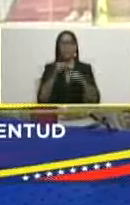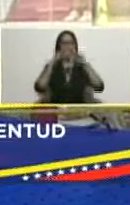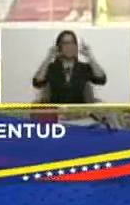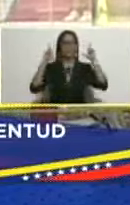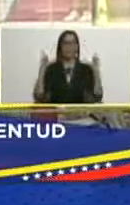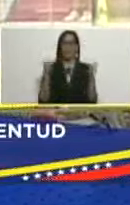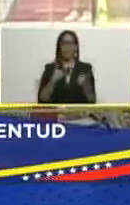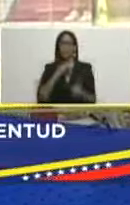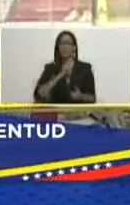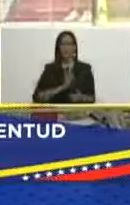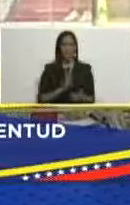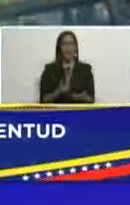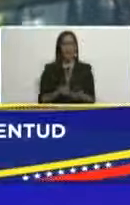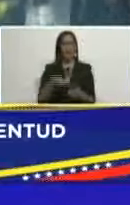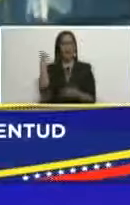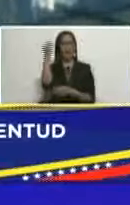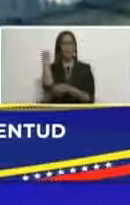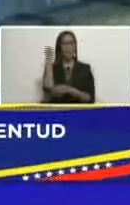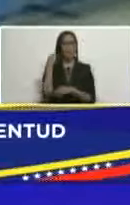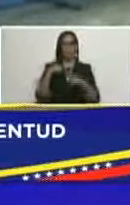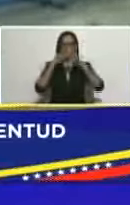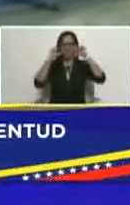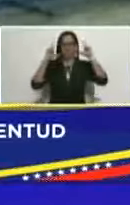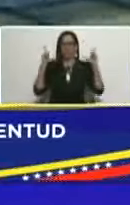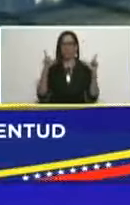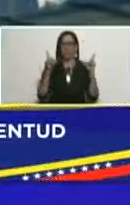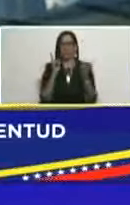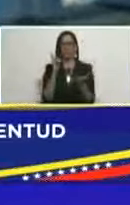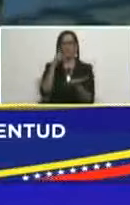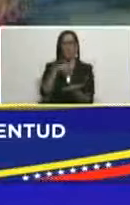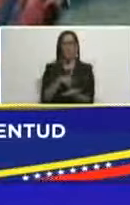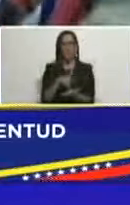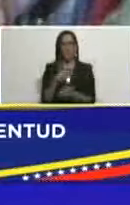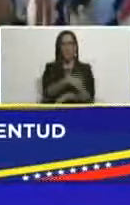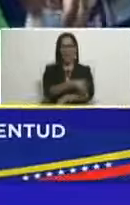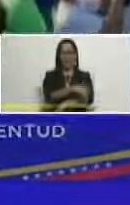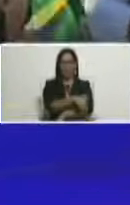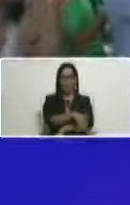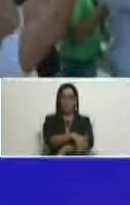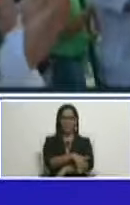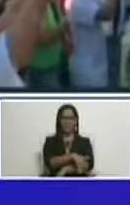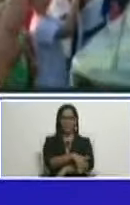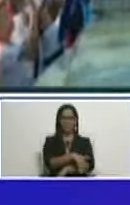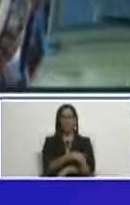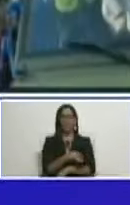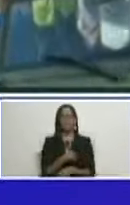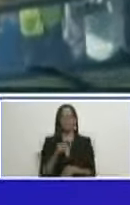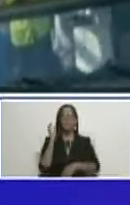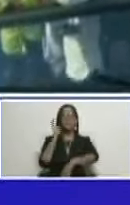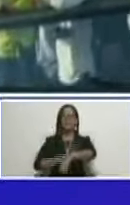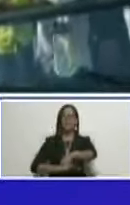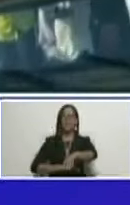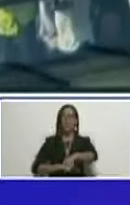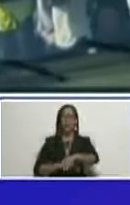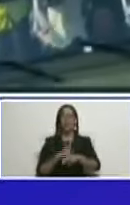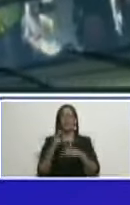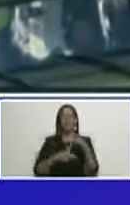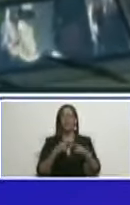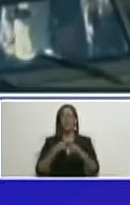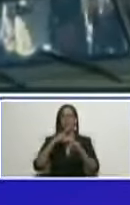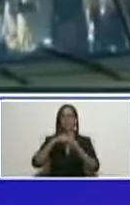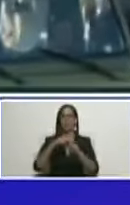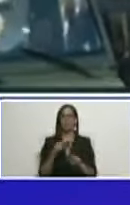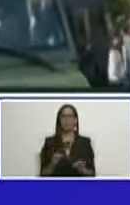impresionante. Yo he estado en San Fernando de Apure y me sorprendieron en las calles. En Barcelona, Puerto La Cruz,